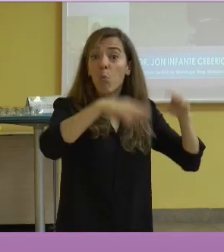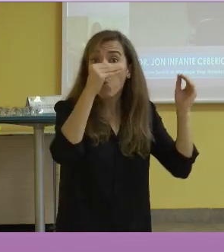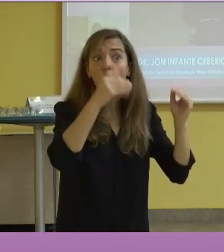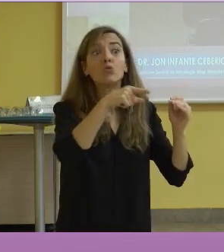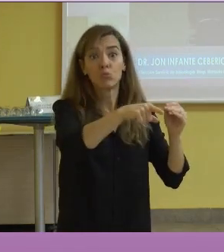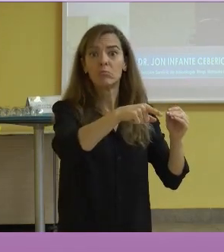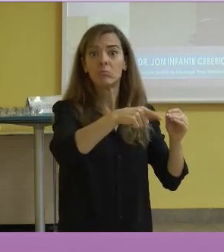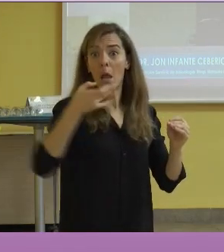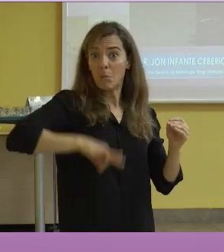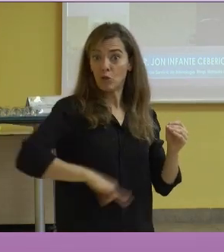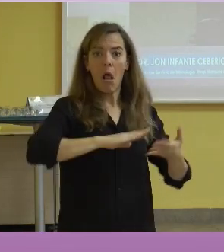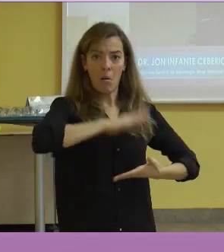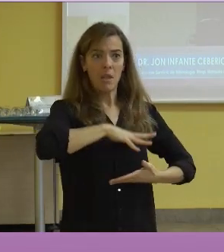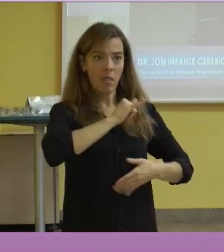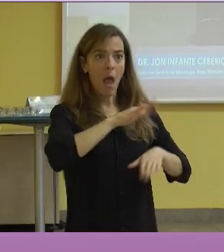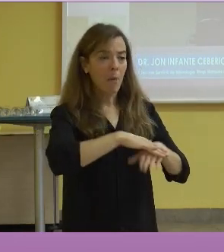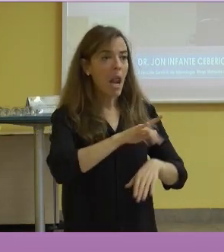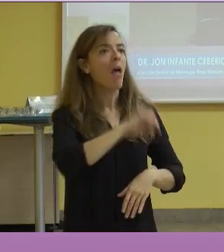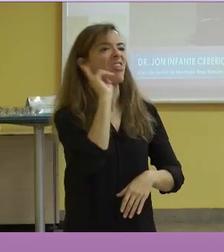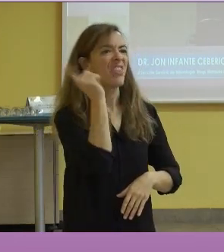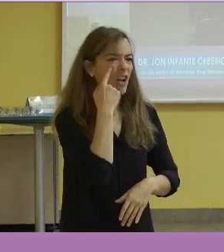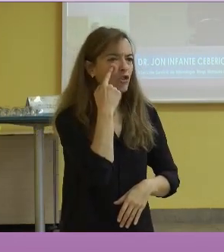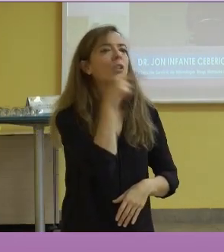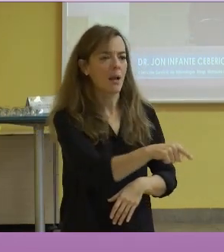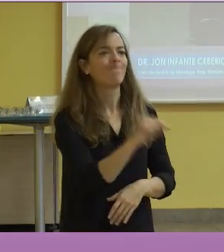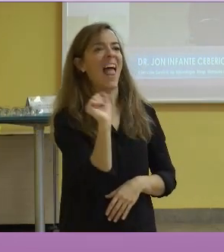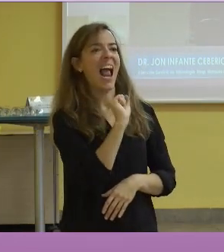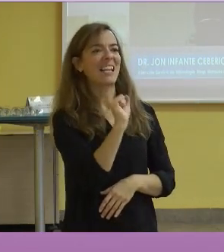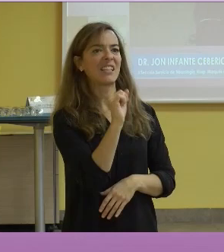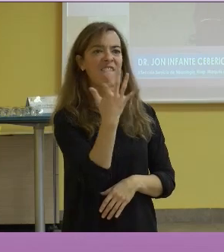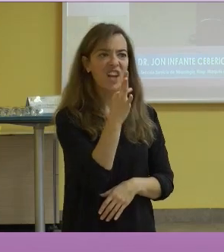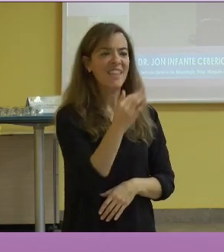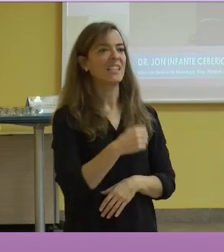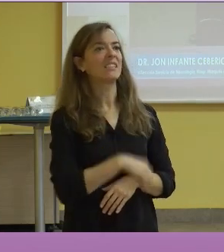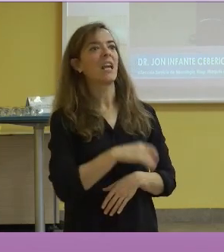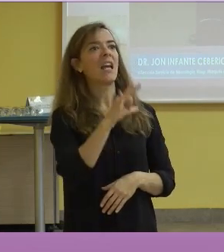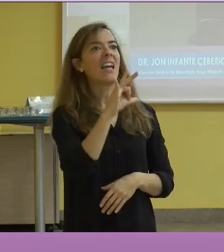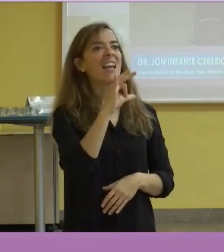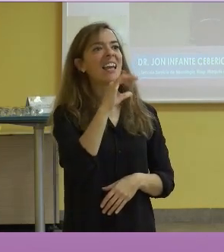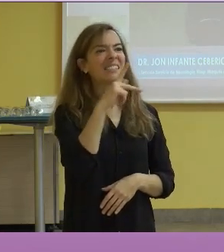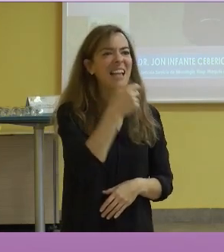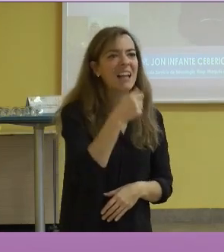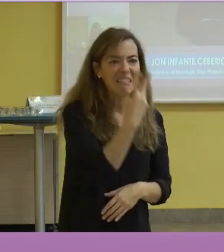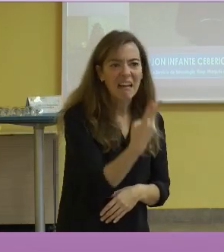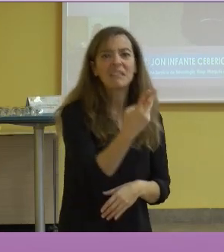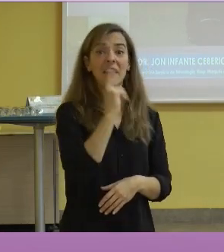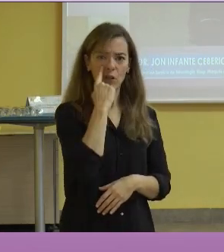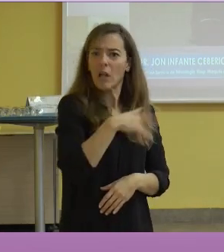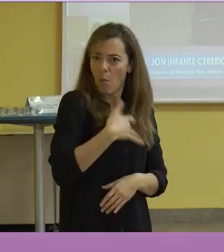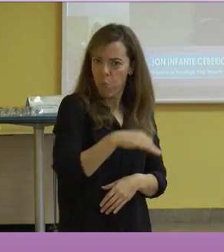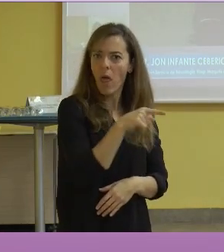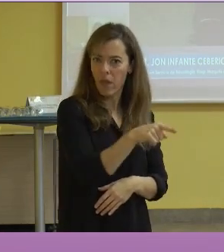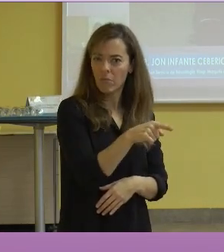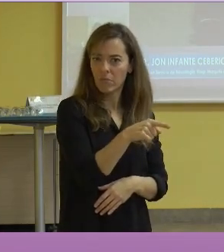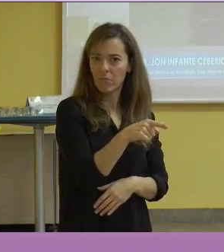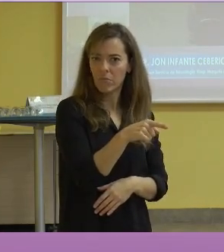capacitados y cualificados para diagnosticar una ataxia de Friedreich, diagnosticar un SK3, diagnosticar... o sea que Muchas